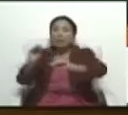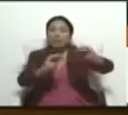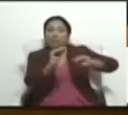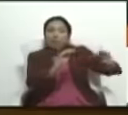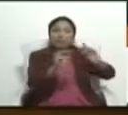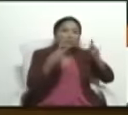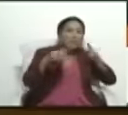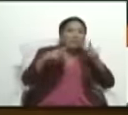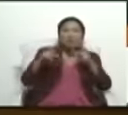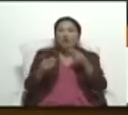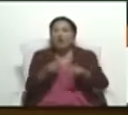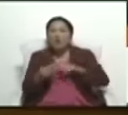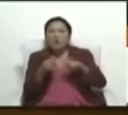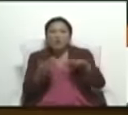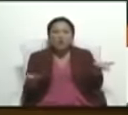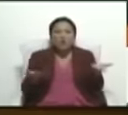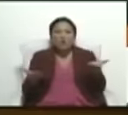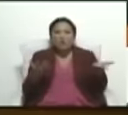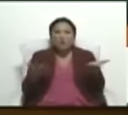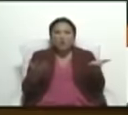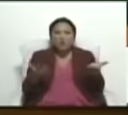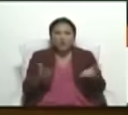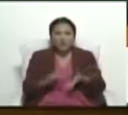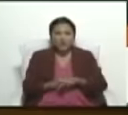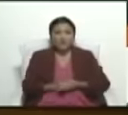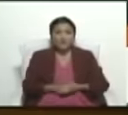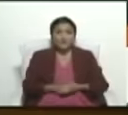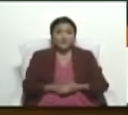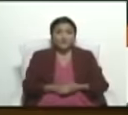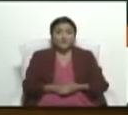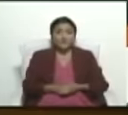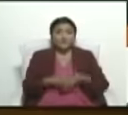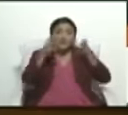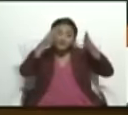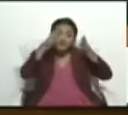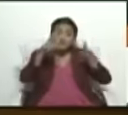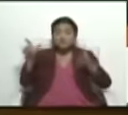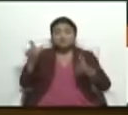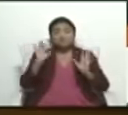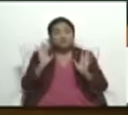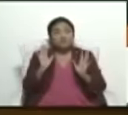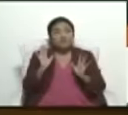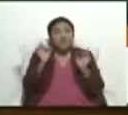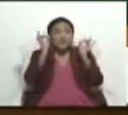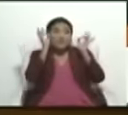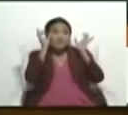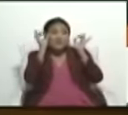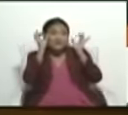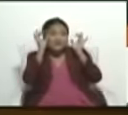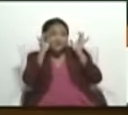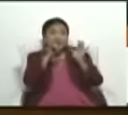de cómo cambiar la escena del crimen. Y la asesoría que le dan es decir, bueno, hay que inventar que fue